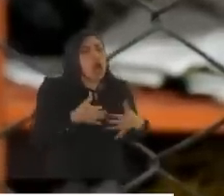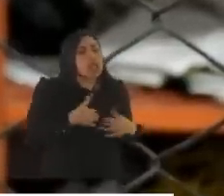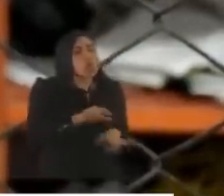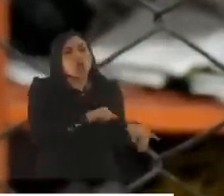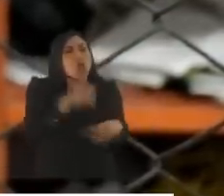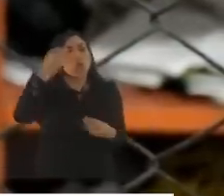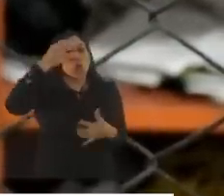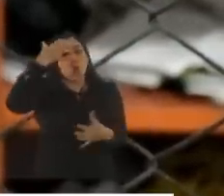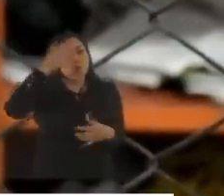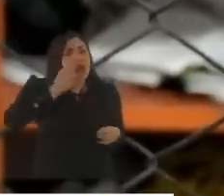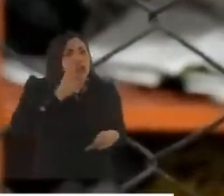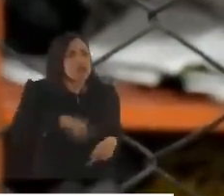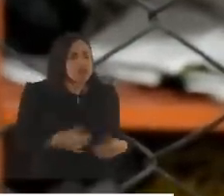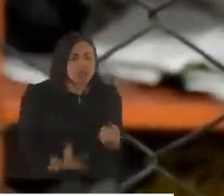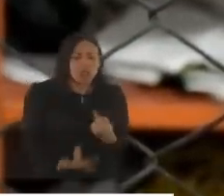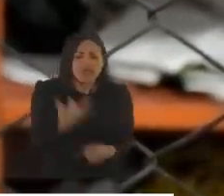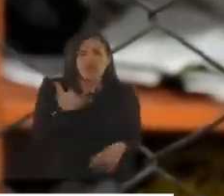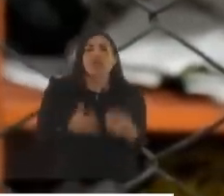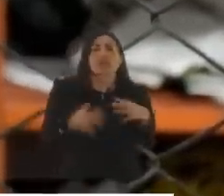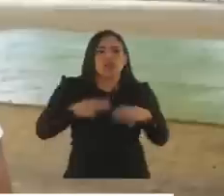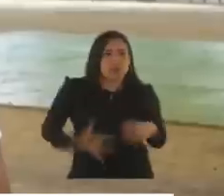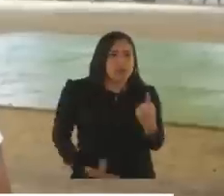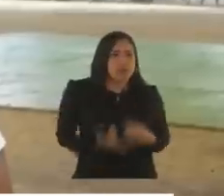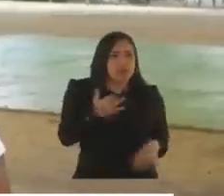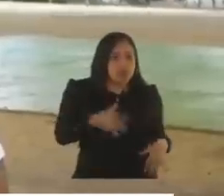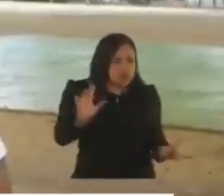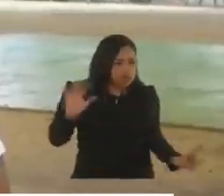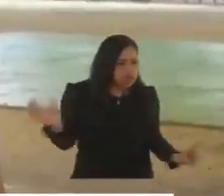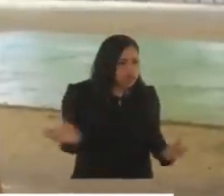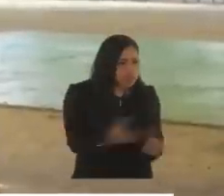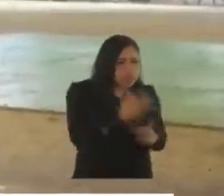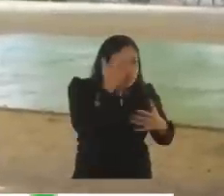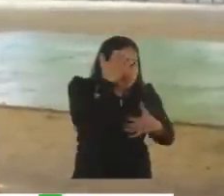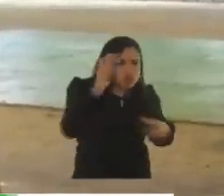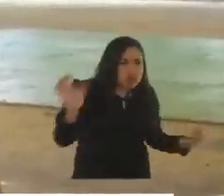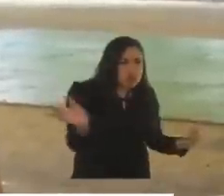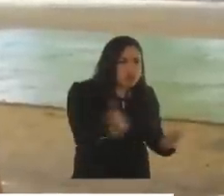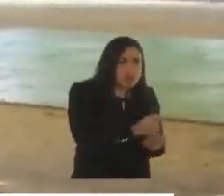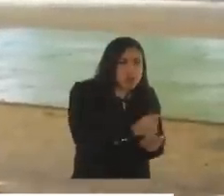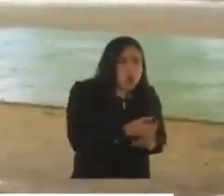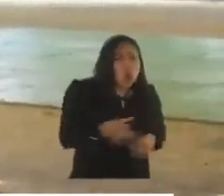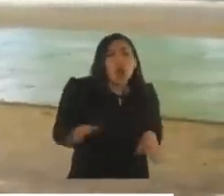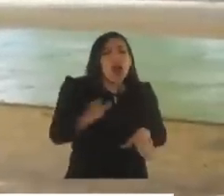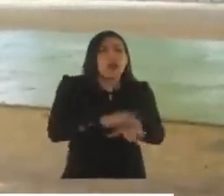humano, lo que le causó serios daños. Lo encontramos con un